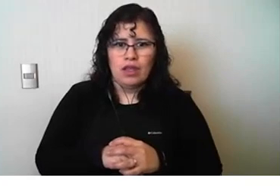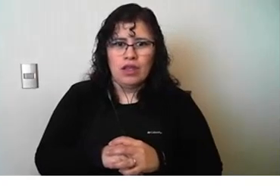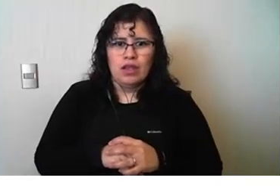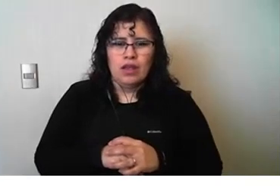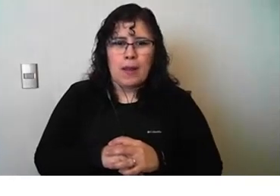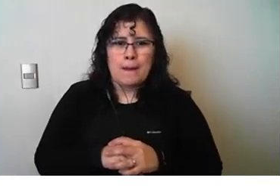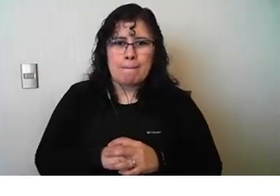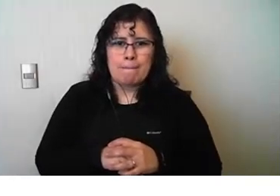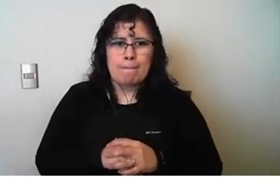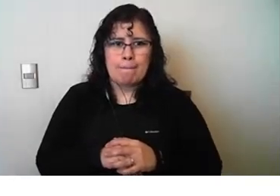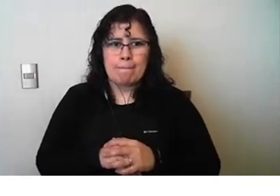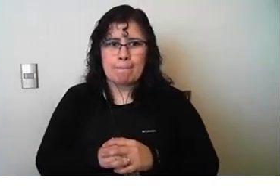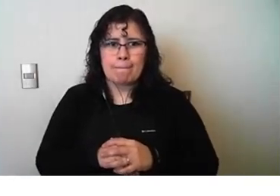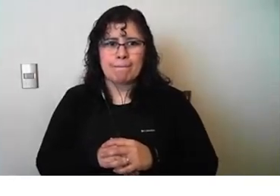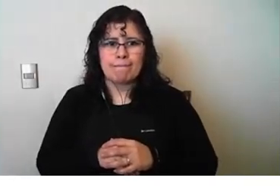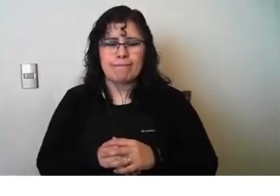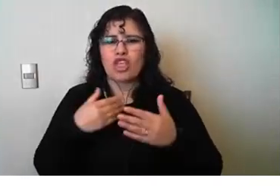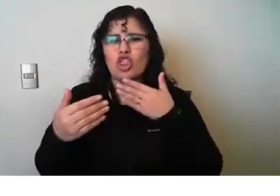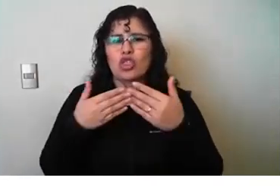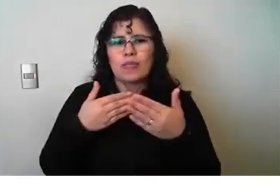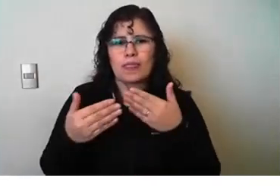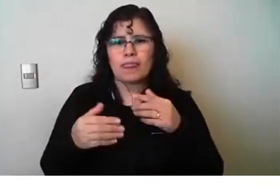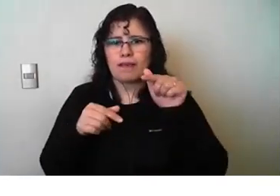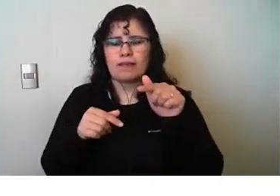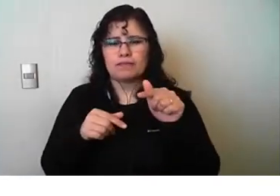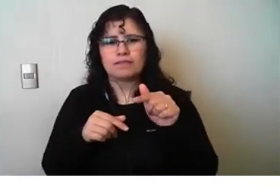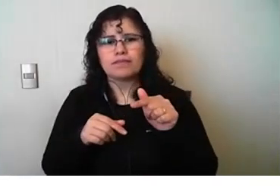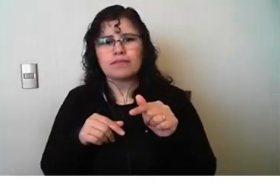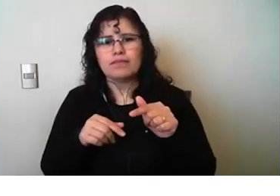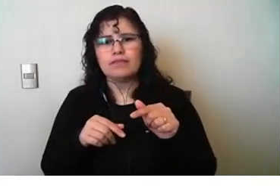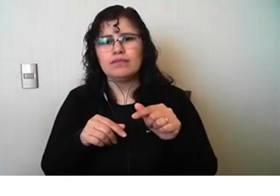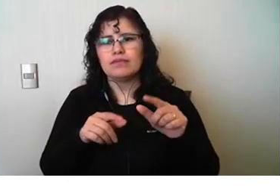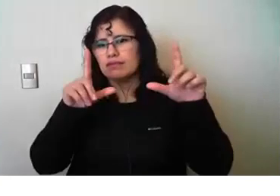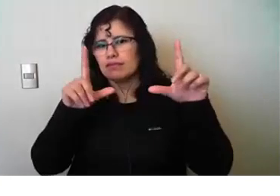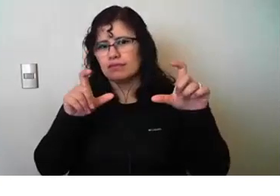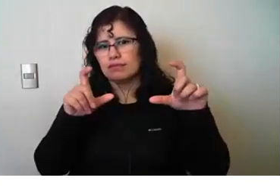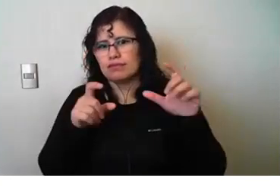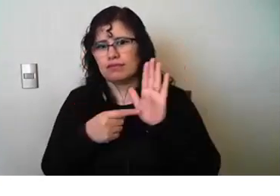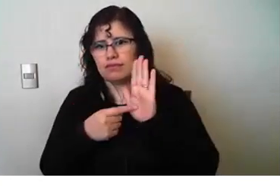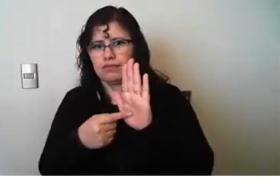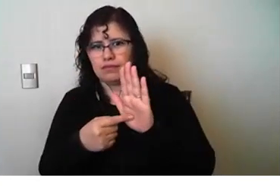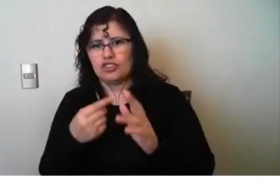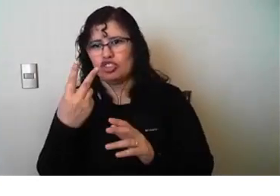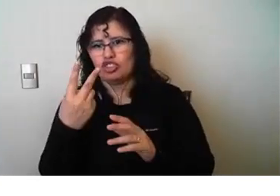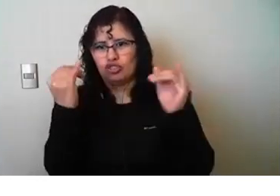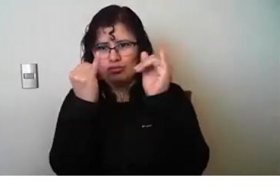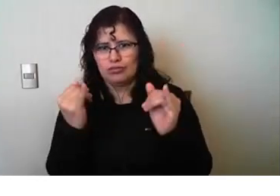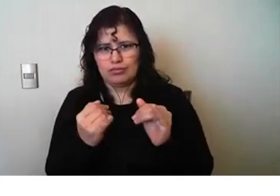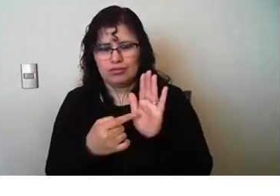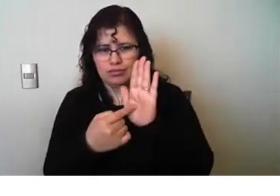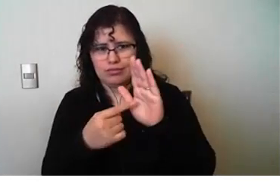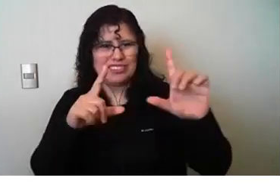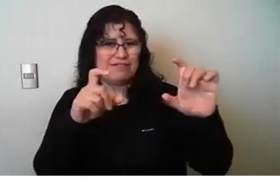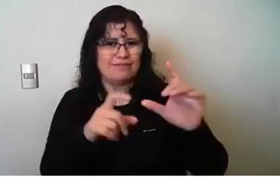están en esta porción, o en estas figuras que a continuación, en dos figuras principalmente,